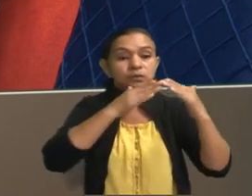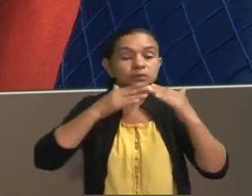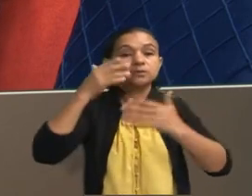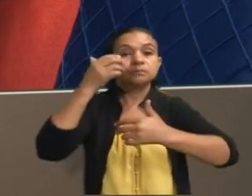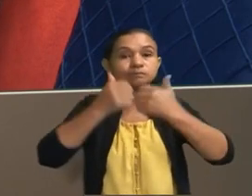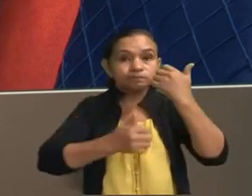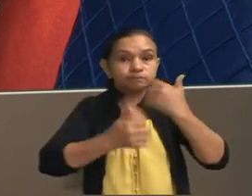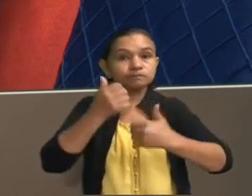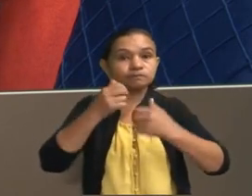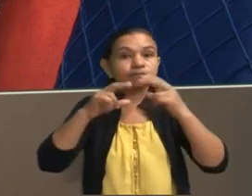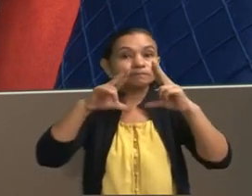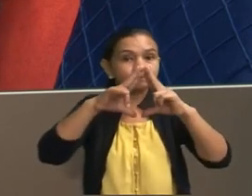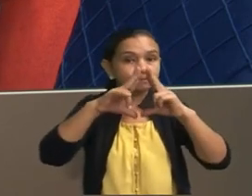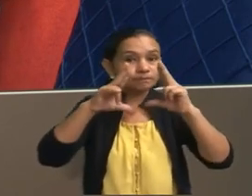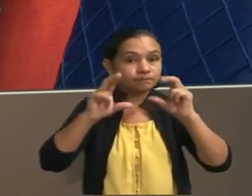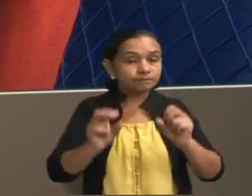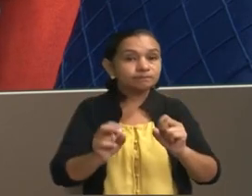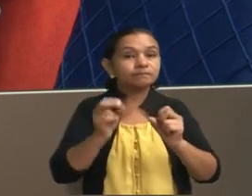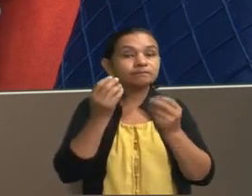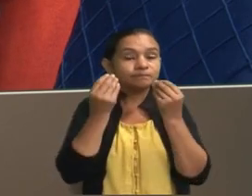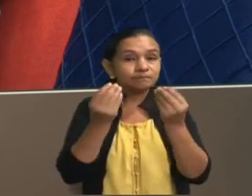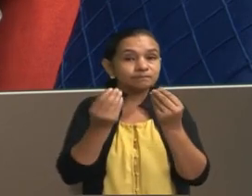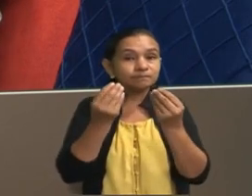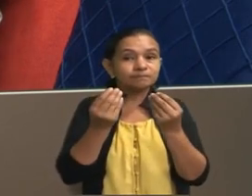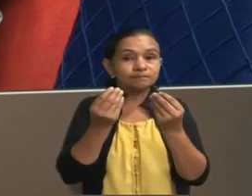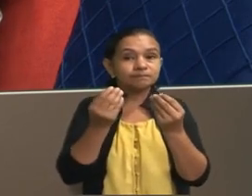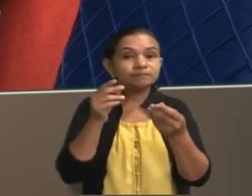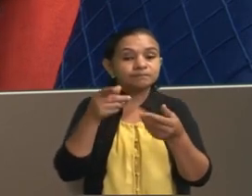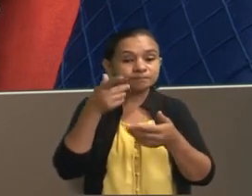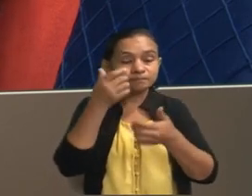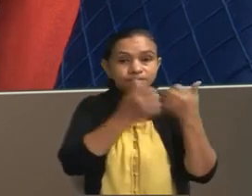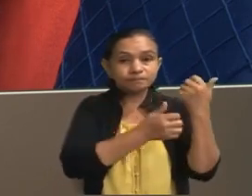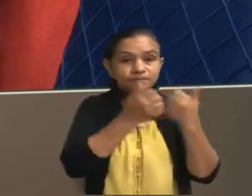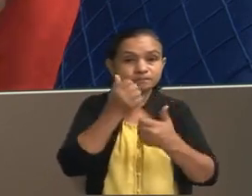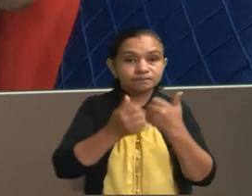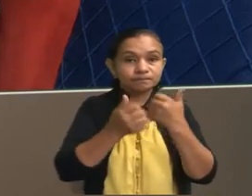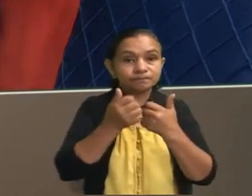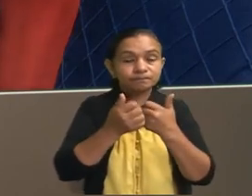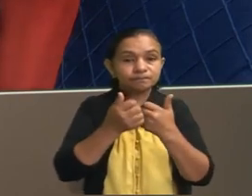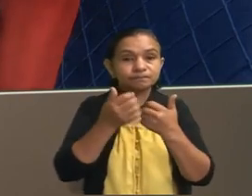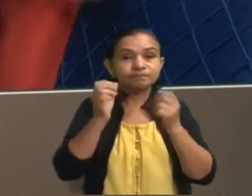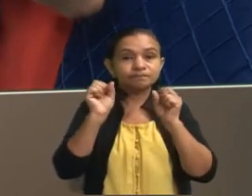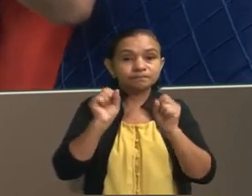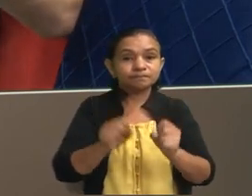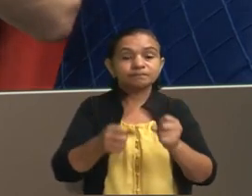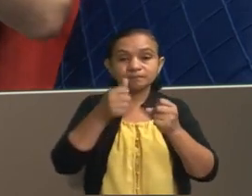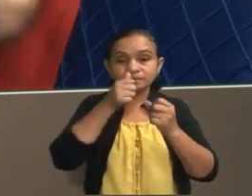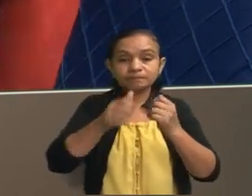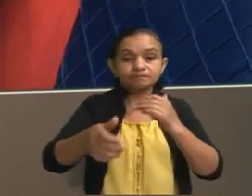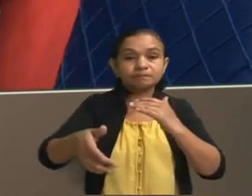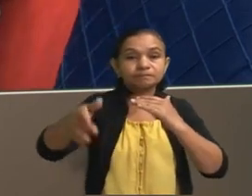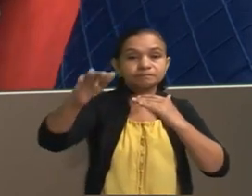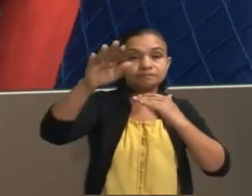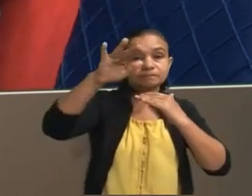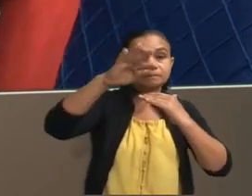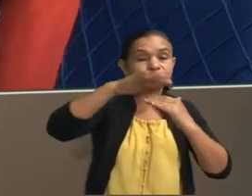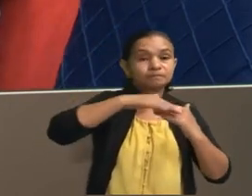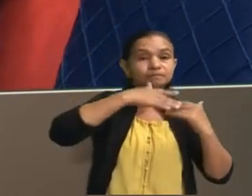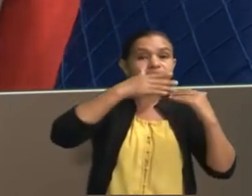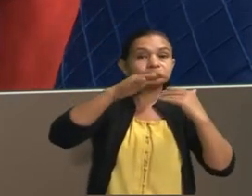problemas. Aquí en Nicaragua es Corinto, ¿no? En este caso, ¿no? Hay otras ciudades en América Central que tienen